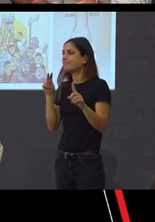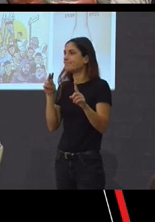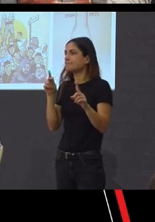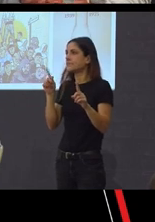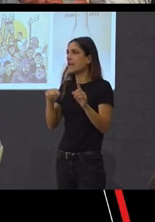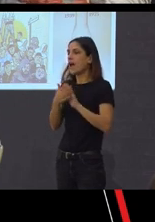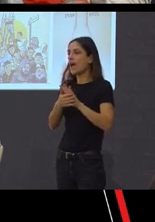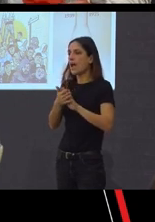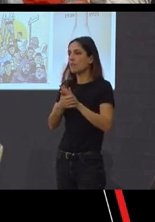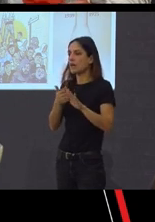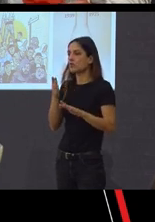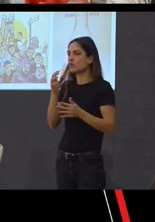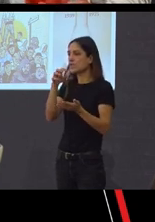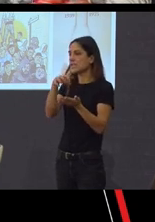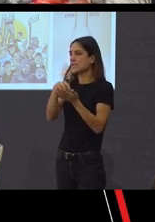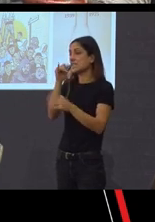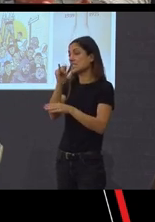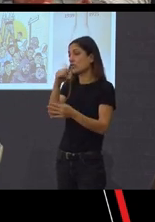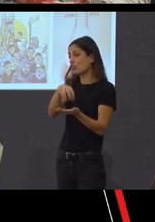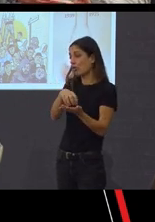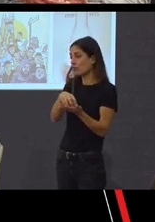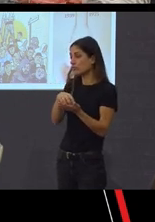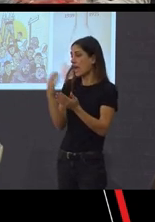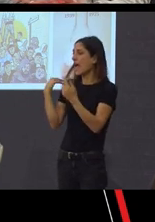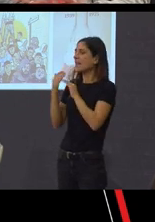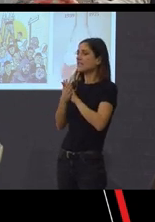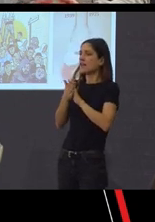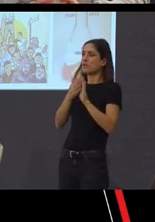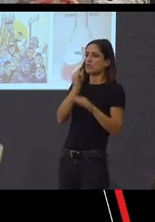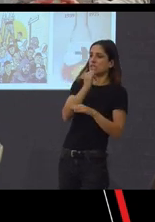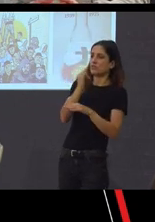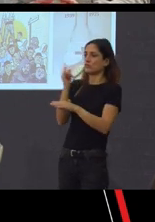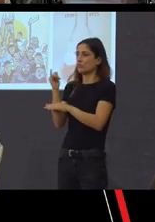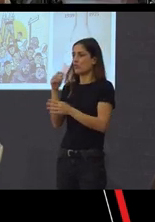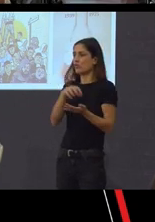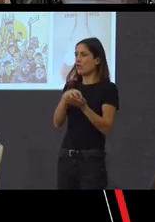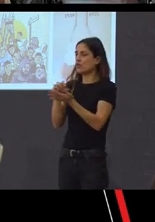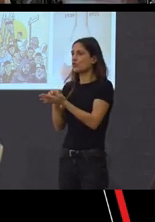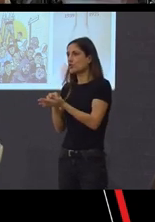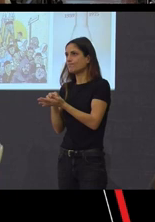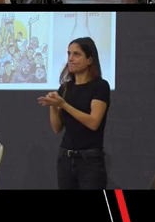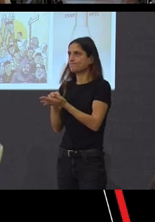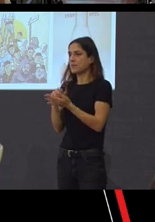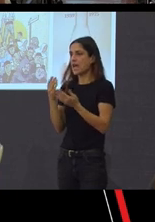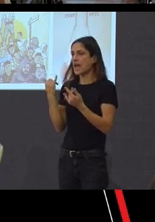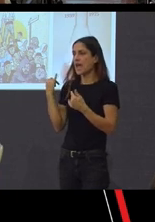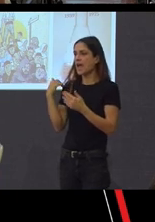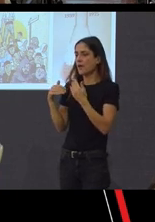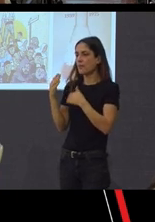dunha institución, claro, antes falábamos de dúas institucións que teñan